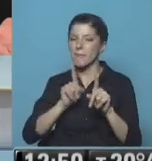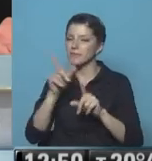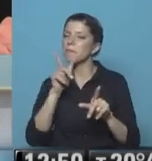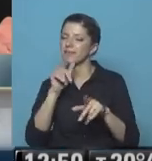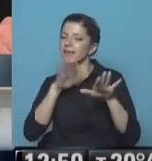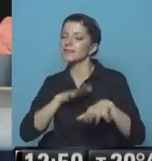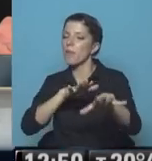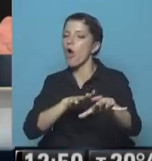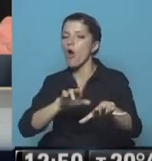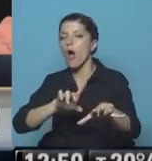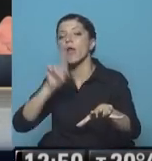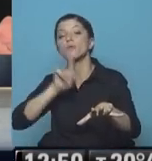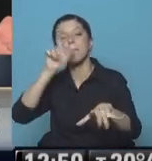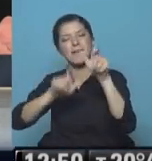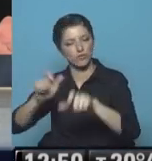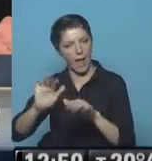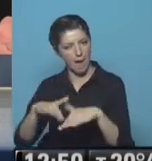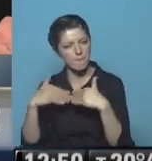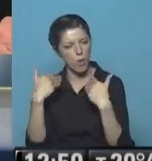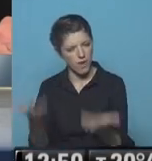son aprovechadas para